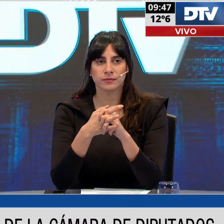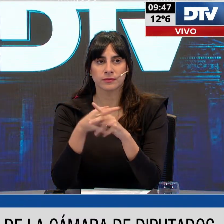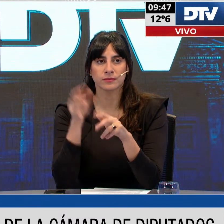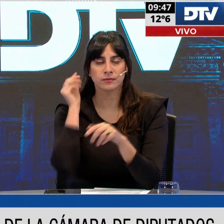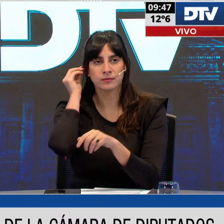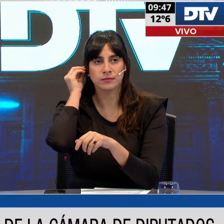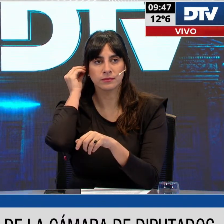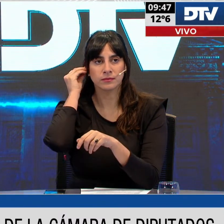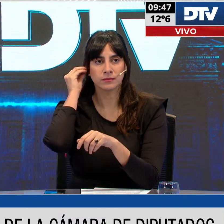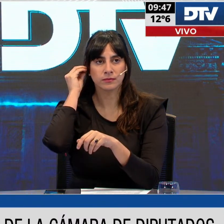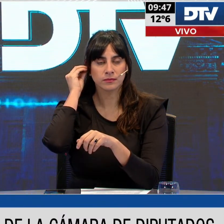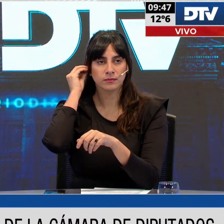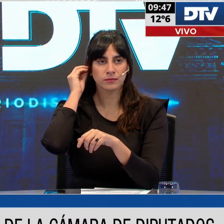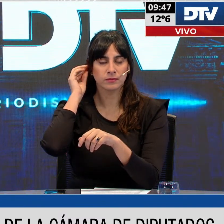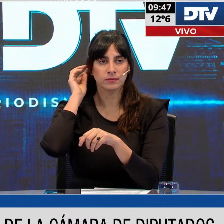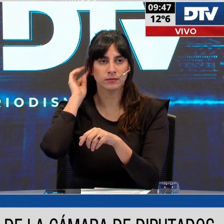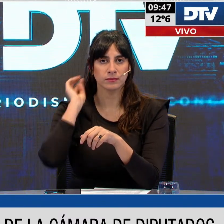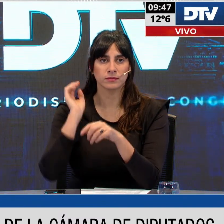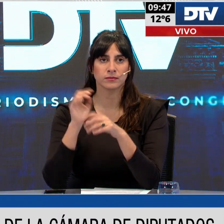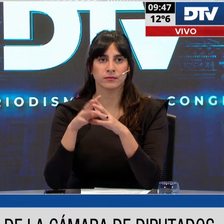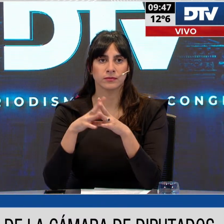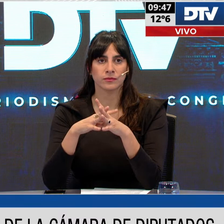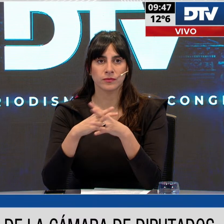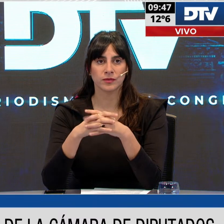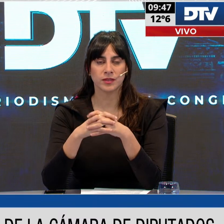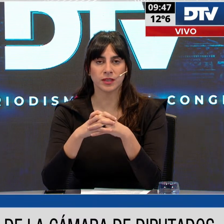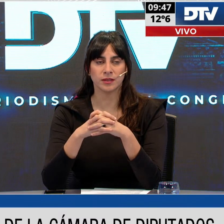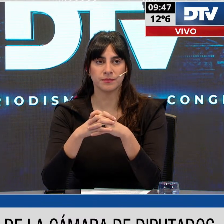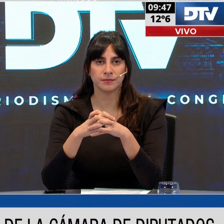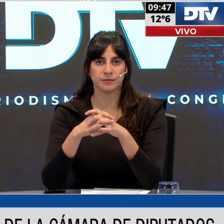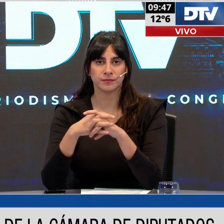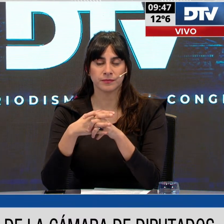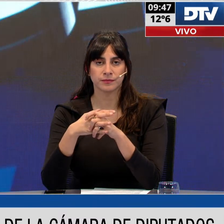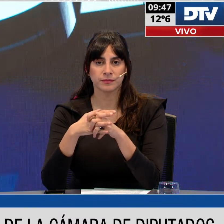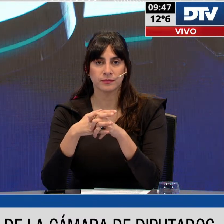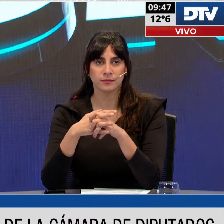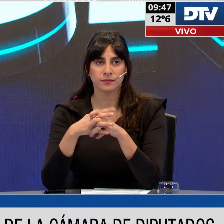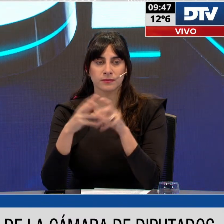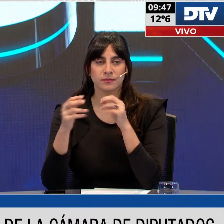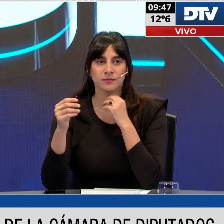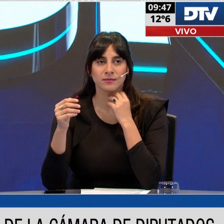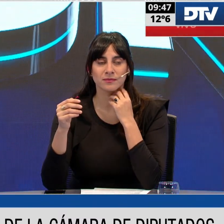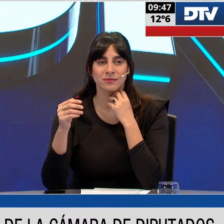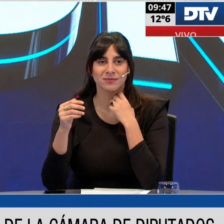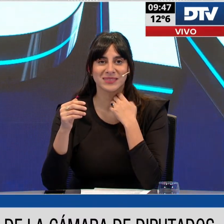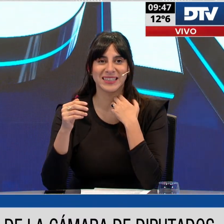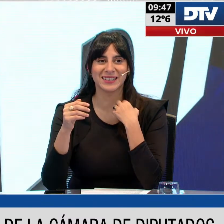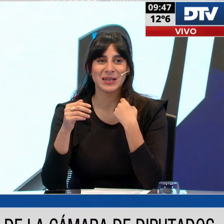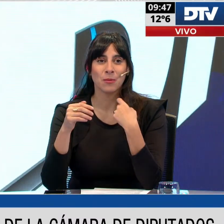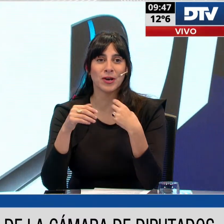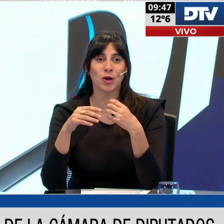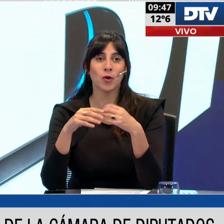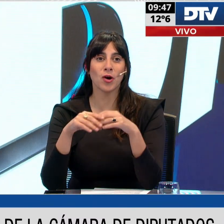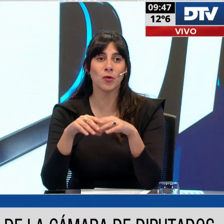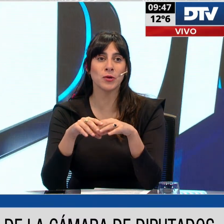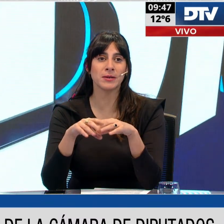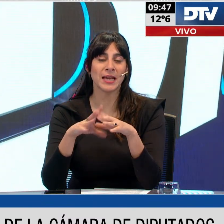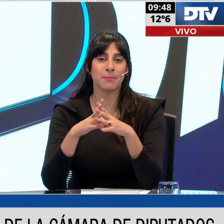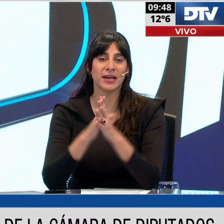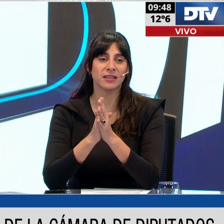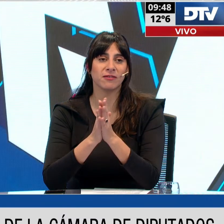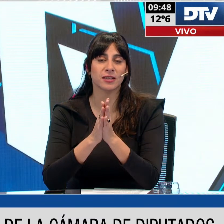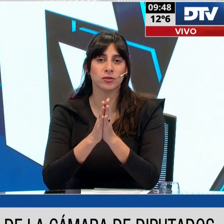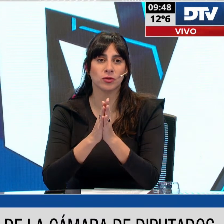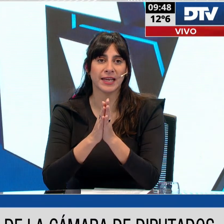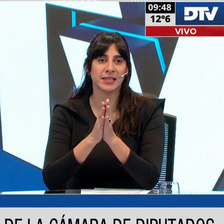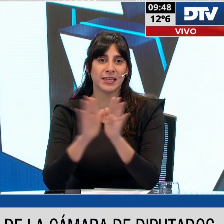cuestiones de privilegio, en todo lo que está pasando más bien fuera del Congreso. Sí. Fue un poco lo que pasó, ¿no? Bueno, hubo un